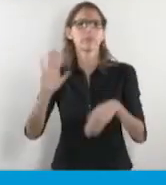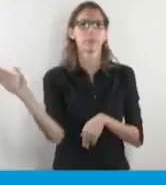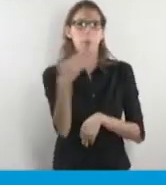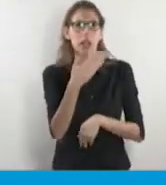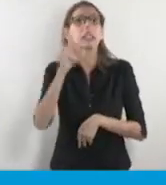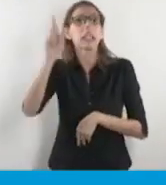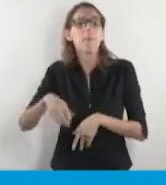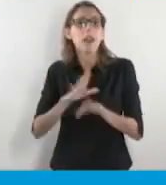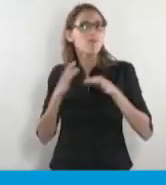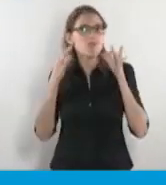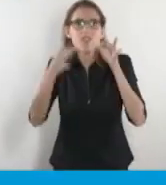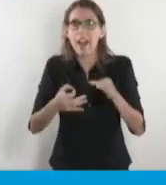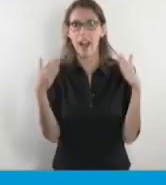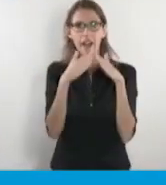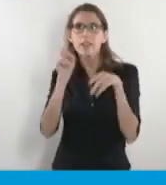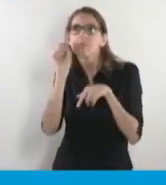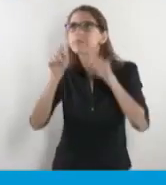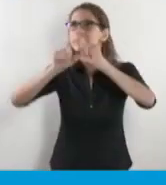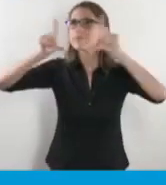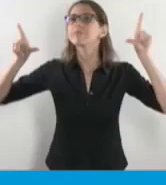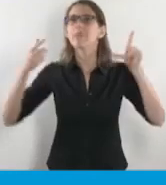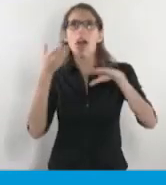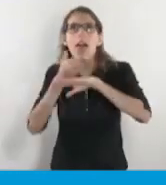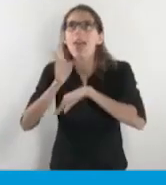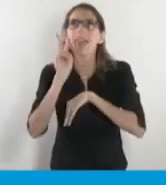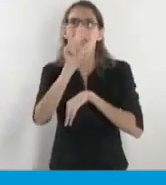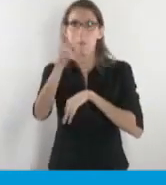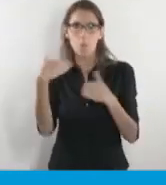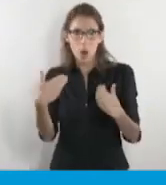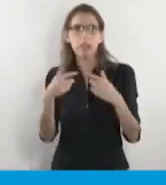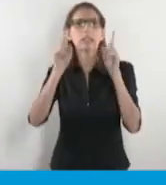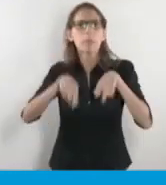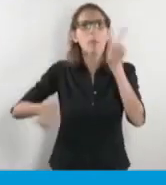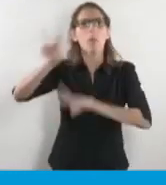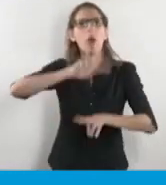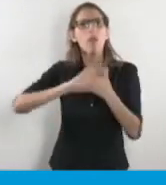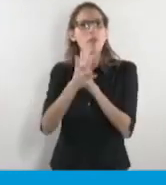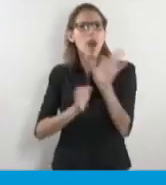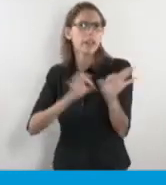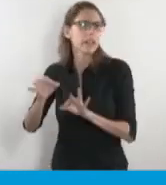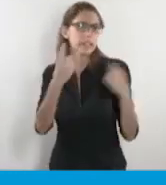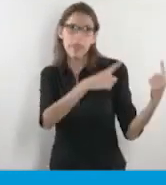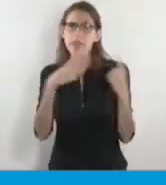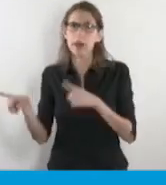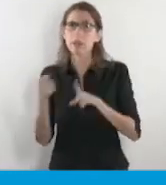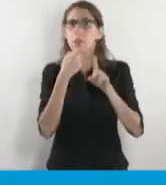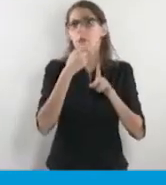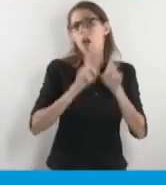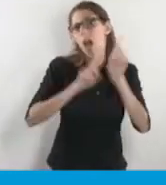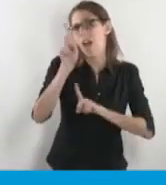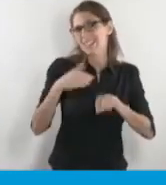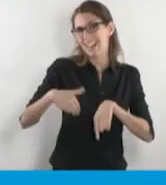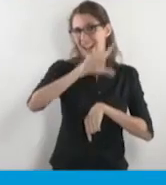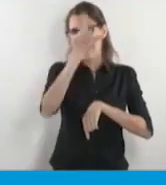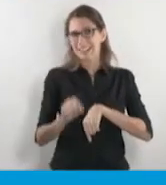buscar otras estrategias en el caso de por ahí para saldar ciertas brechas tecnológicas que tenemos en nuestro